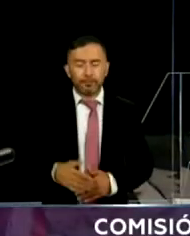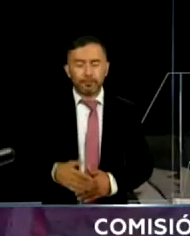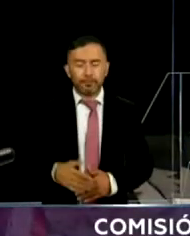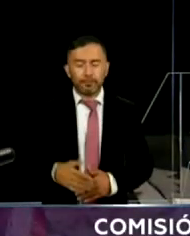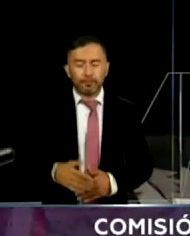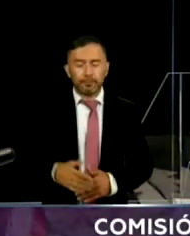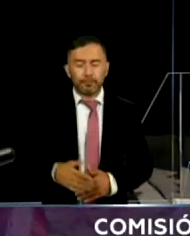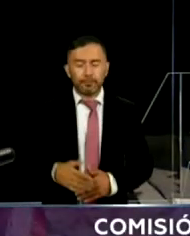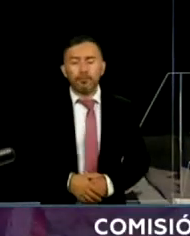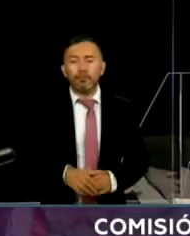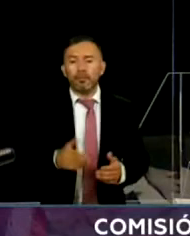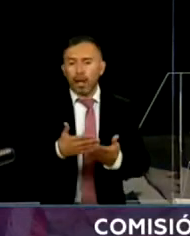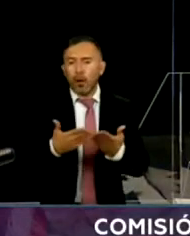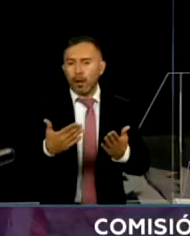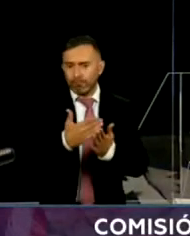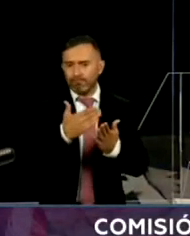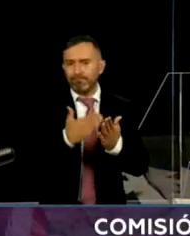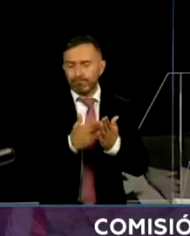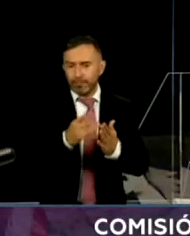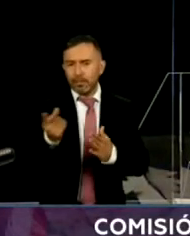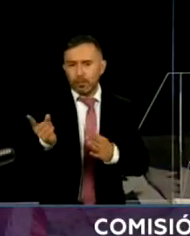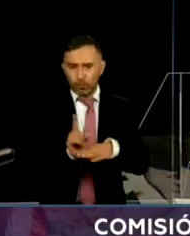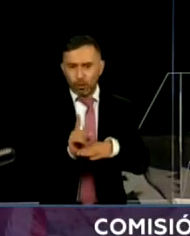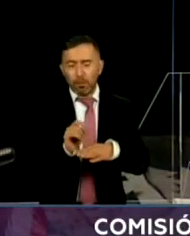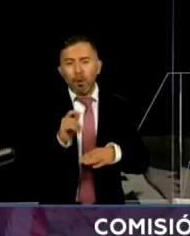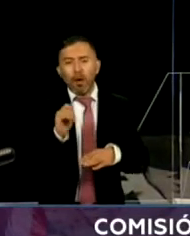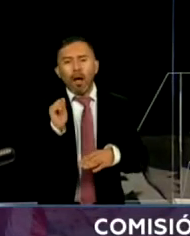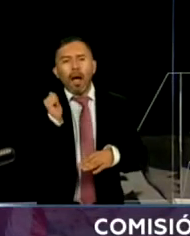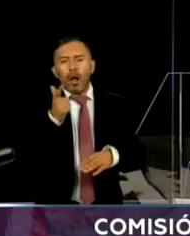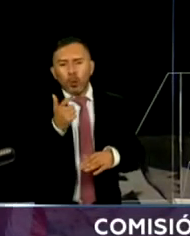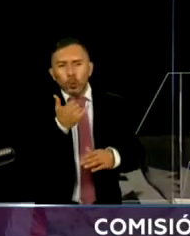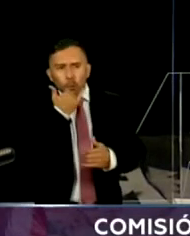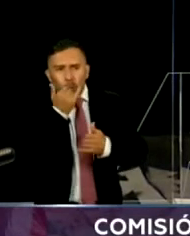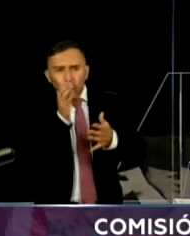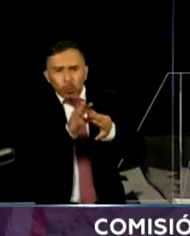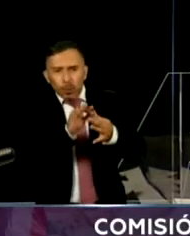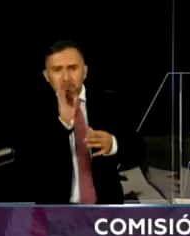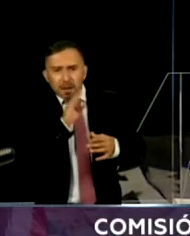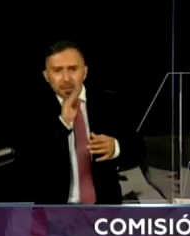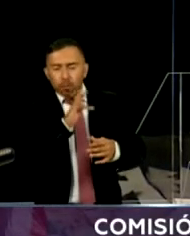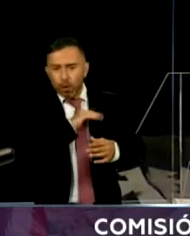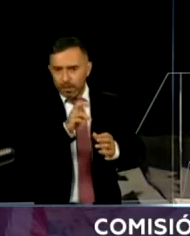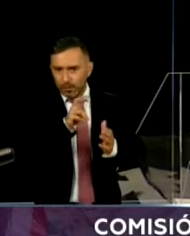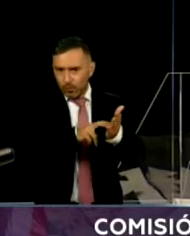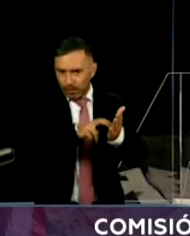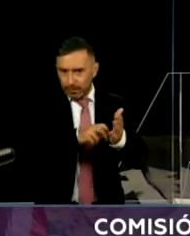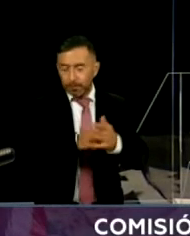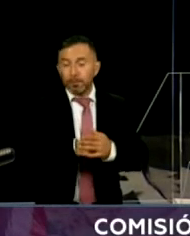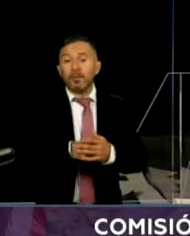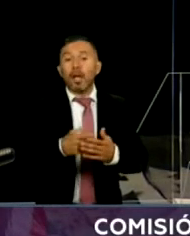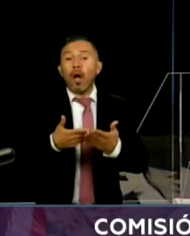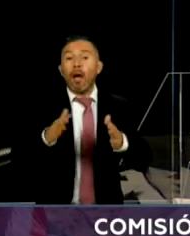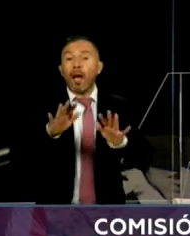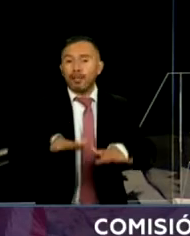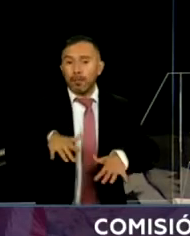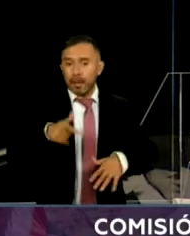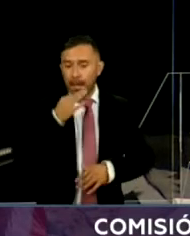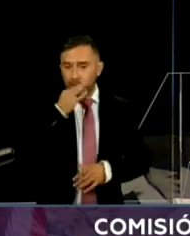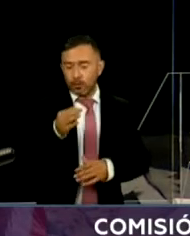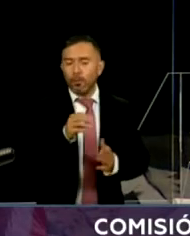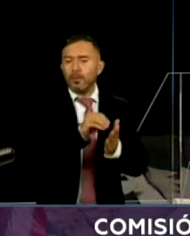Pasamos a la ronda de intervenciones para rectificación de hechos. Informo a la Asamblea que se han